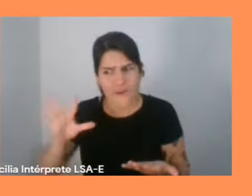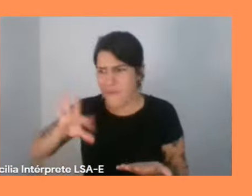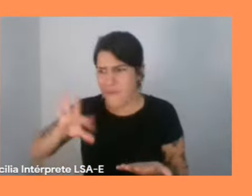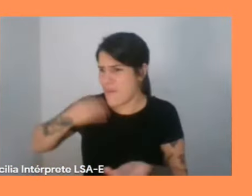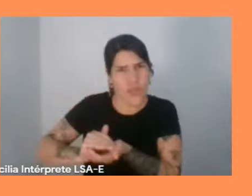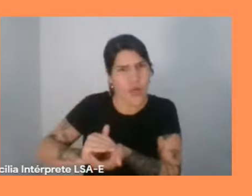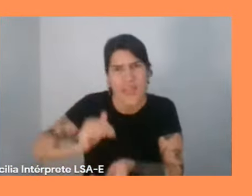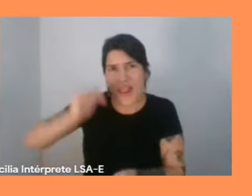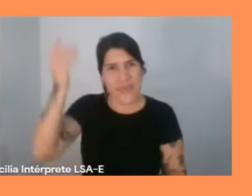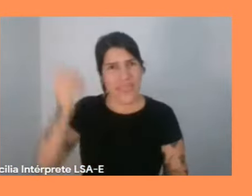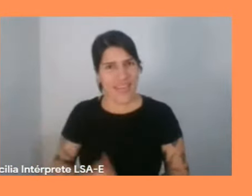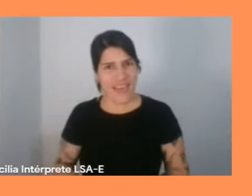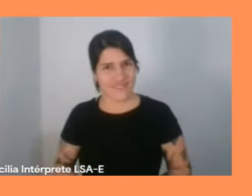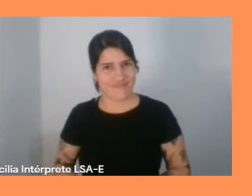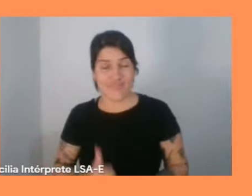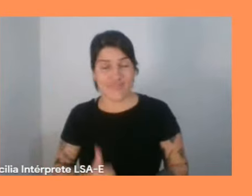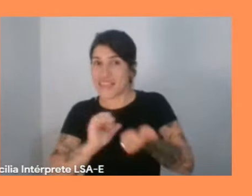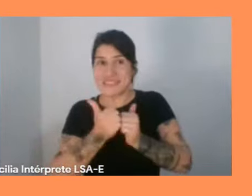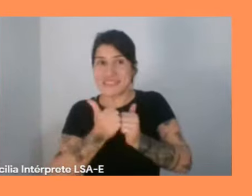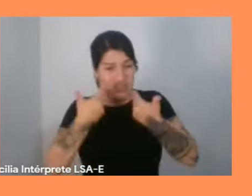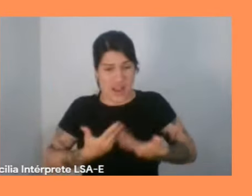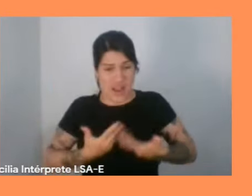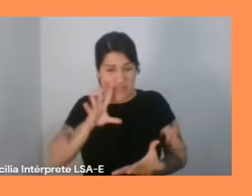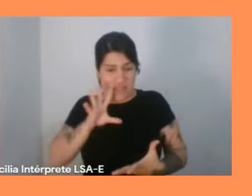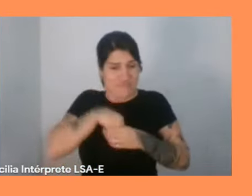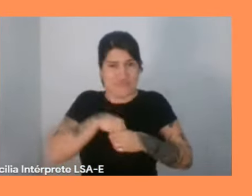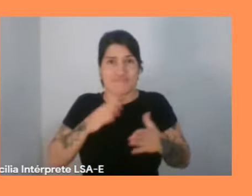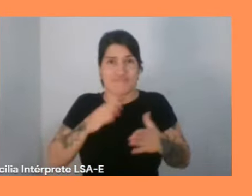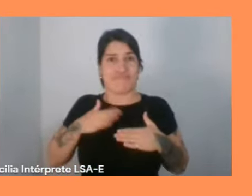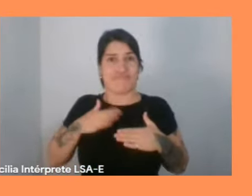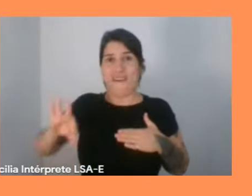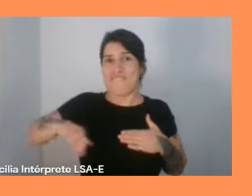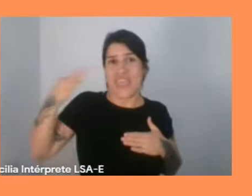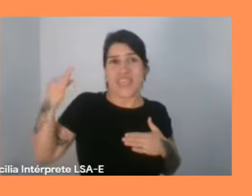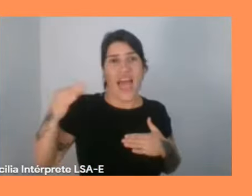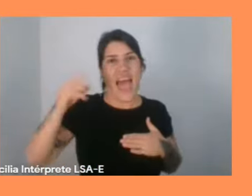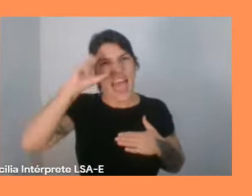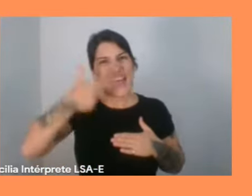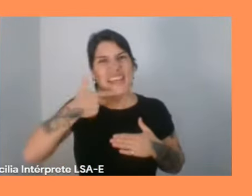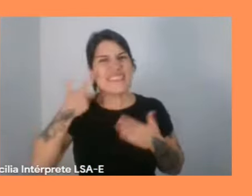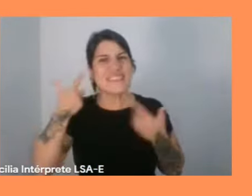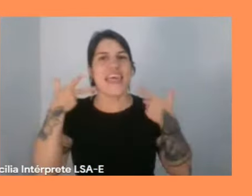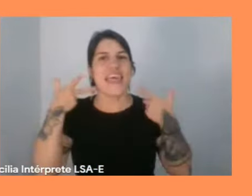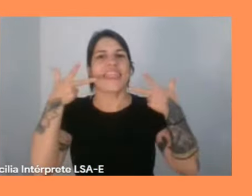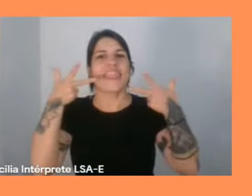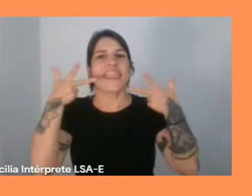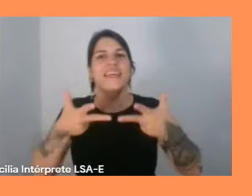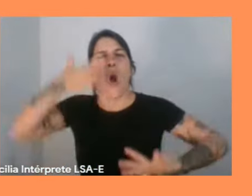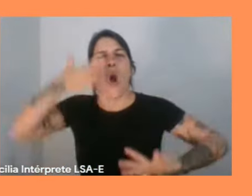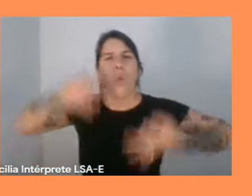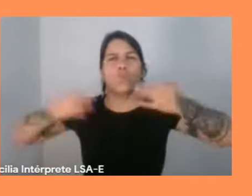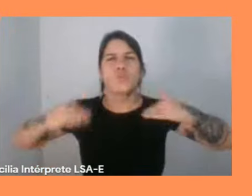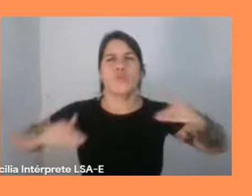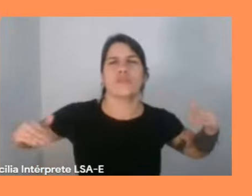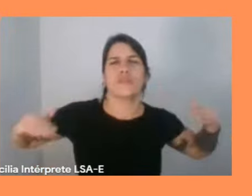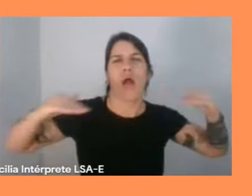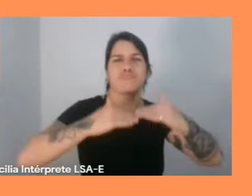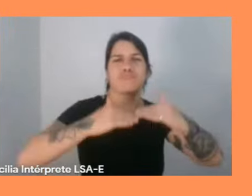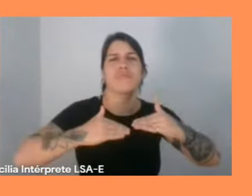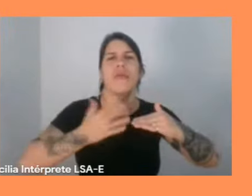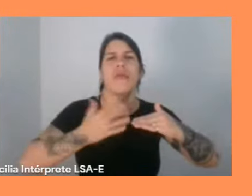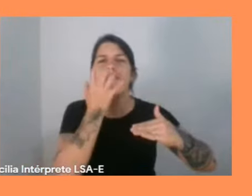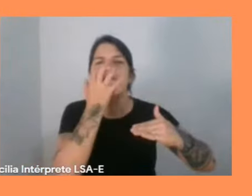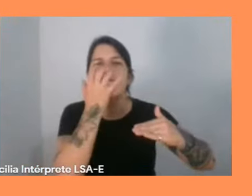vida. La ESI construye justicia erótica porque busca que los cuerpos adviertan la opresión que significa haber